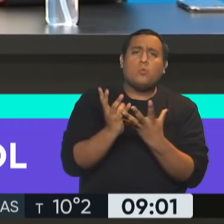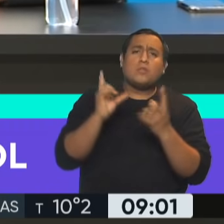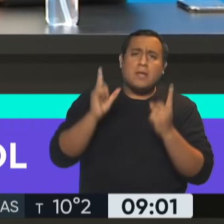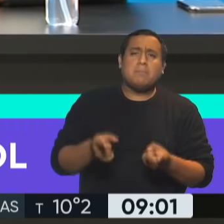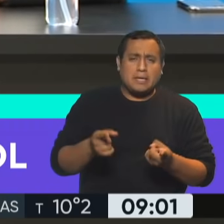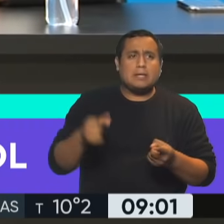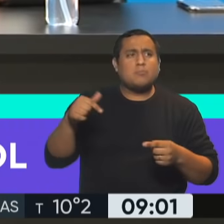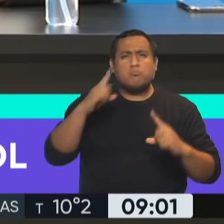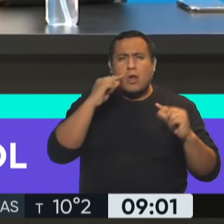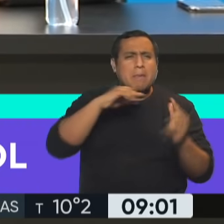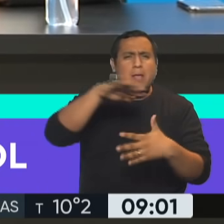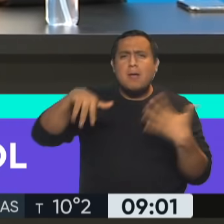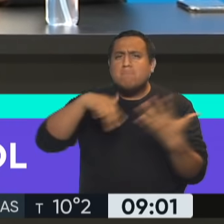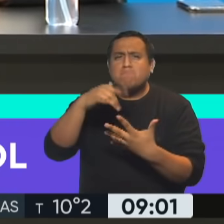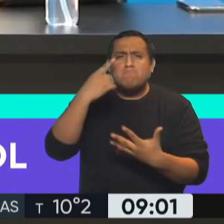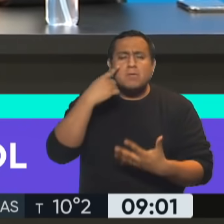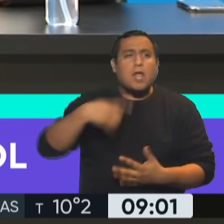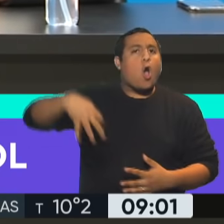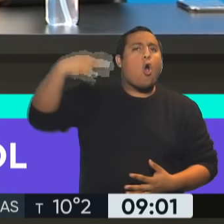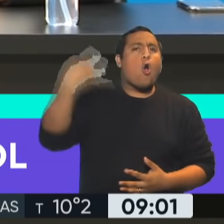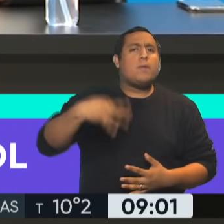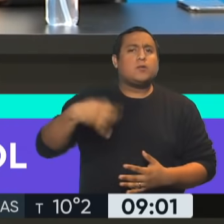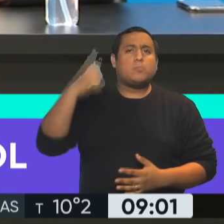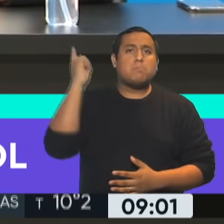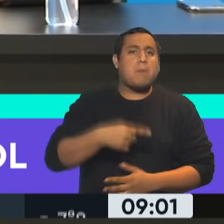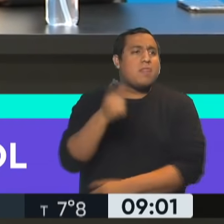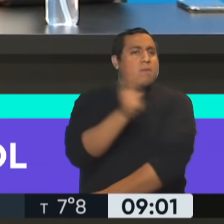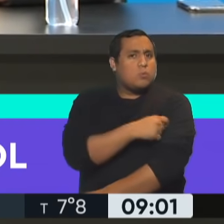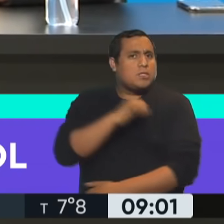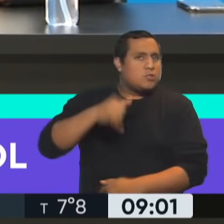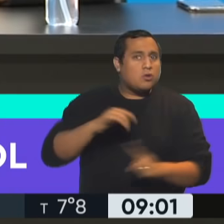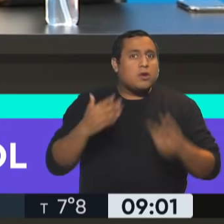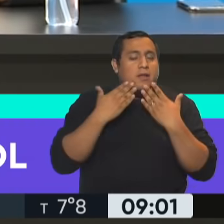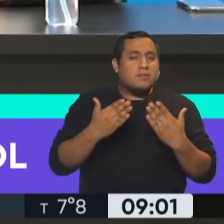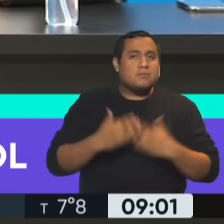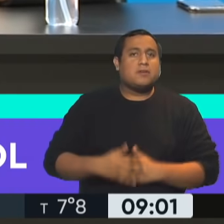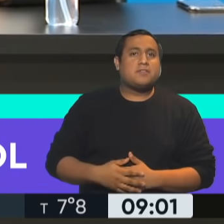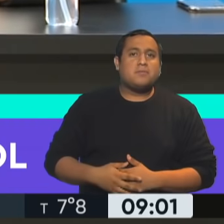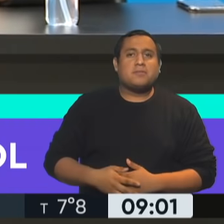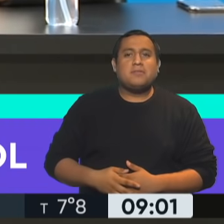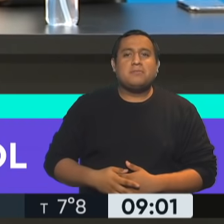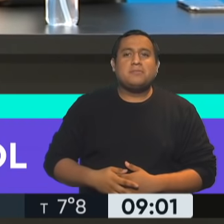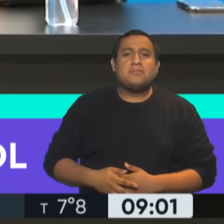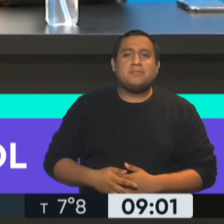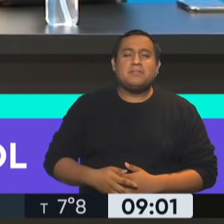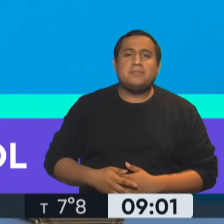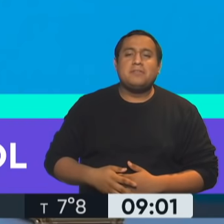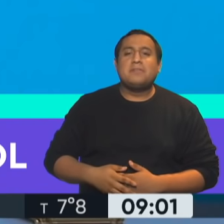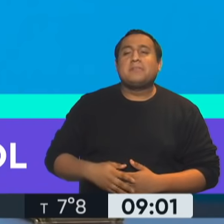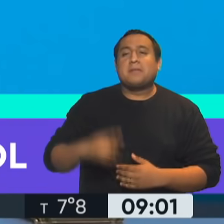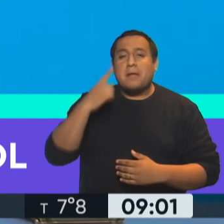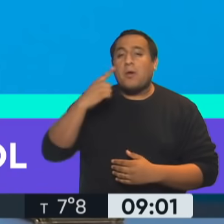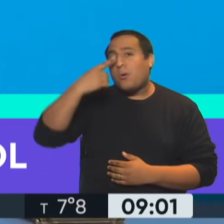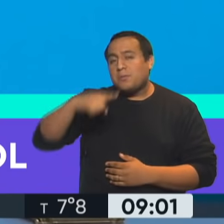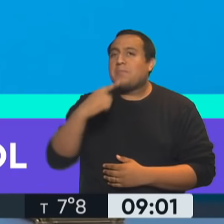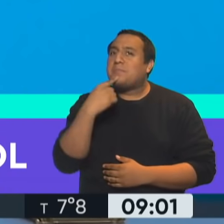polémica sobre si se puede hacer obligatorio o no el tema de la vacunación. Gracias. Gracias. Empiezo por la última y por el final.